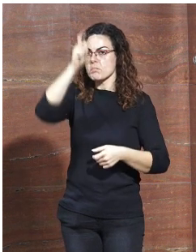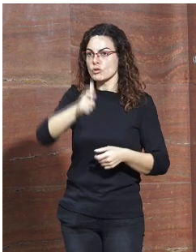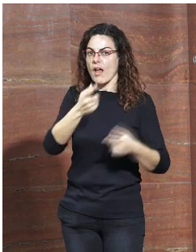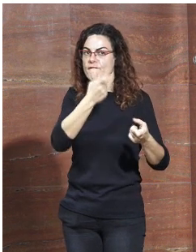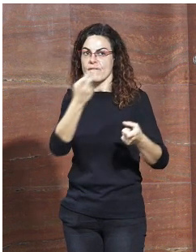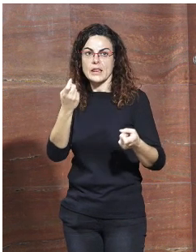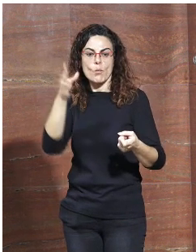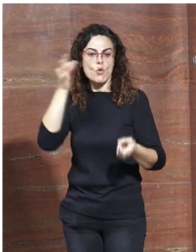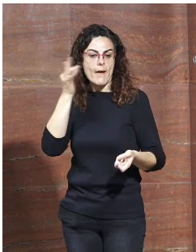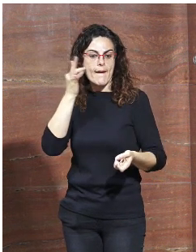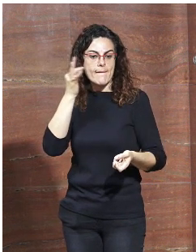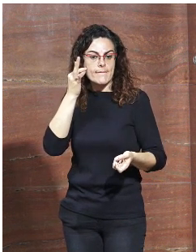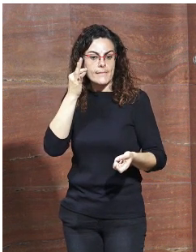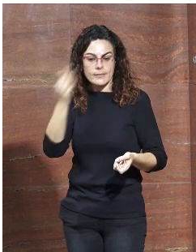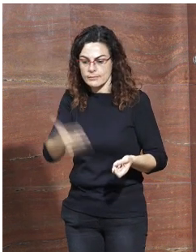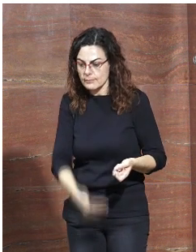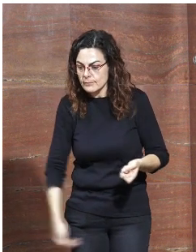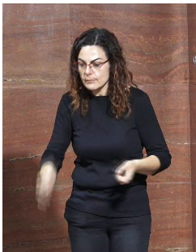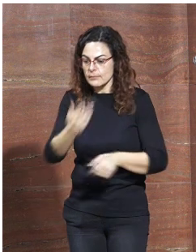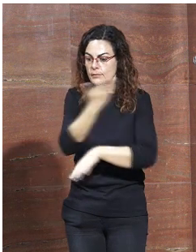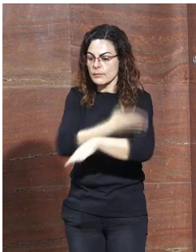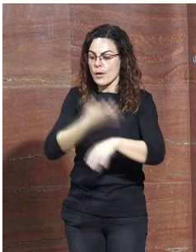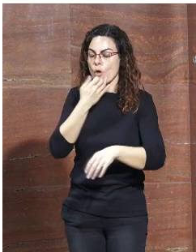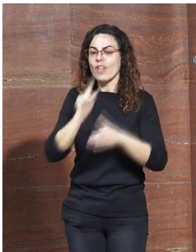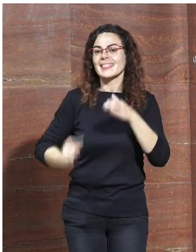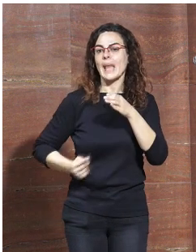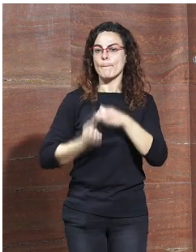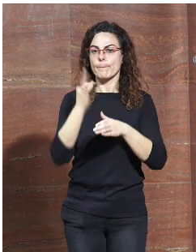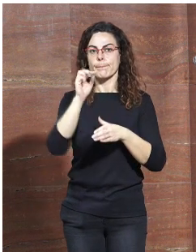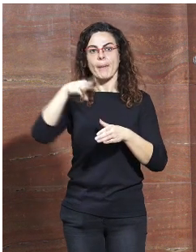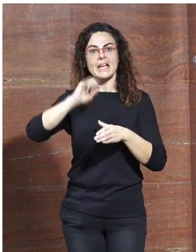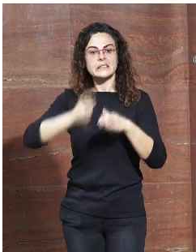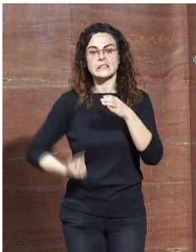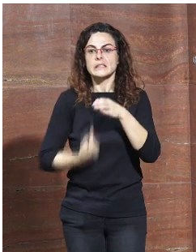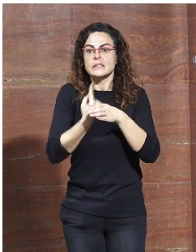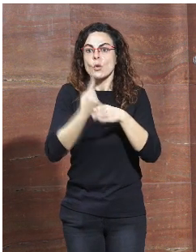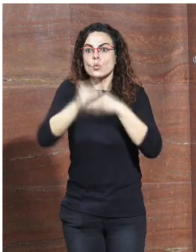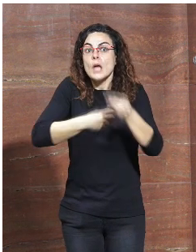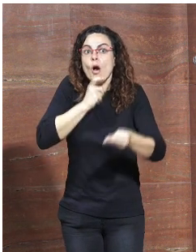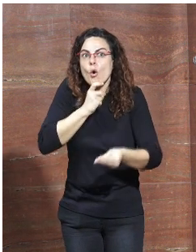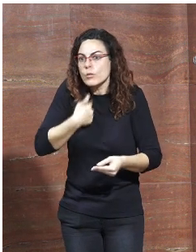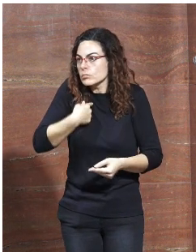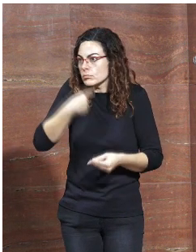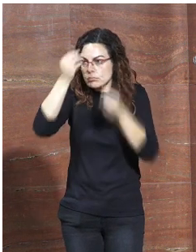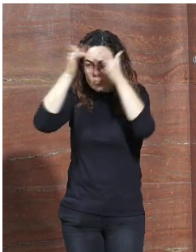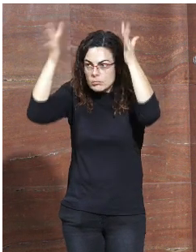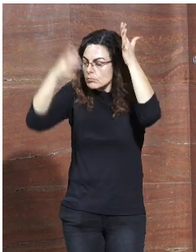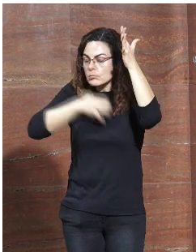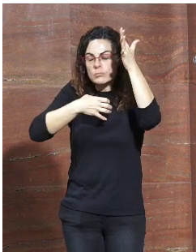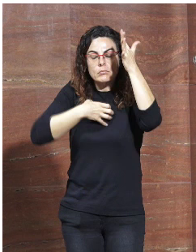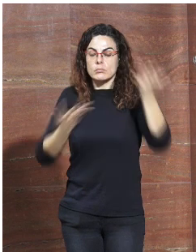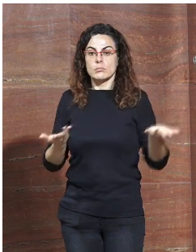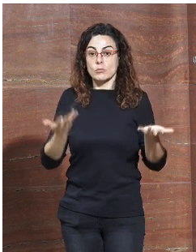una mujer amputada, cómo puede manejar un tampón. Será necesario pues, fomentar entre